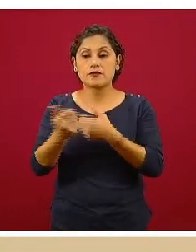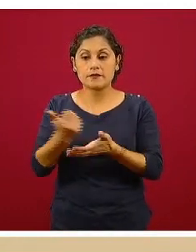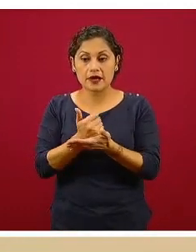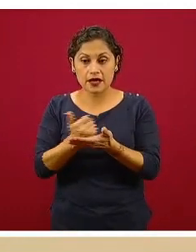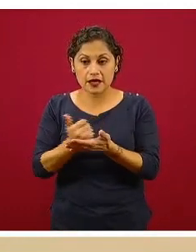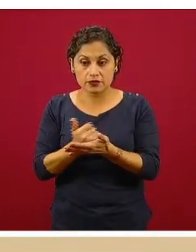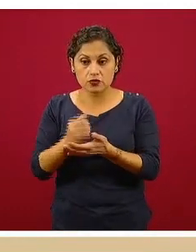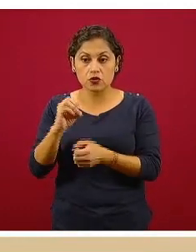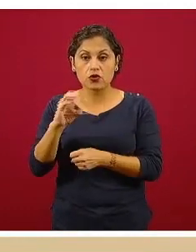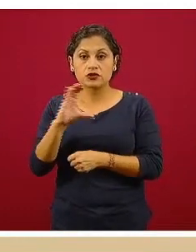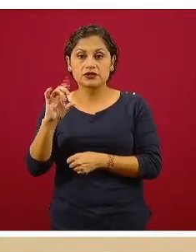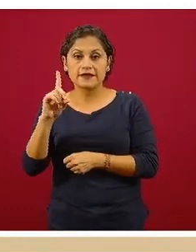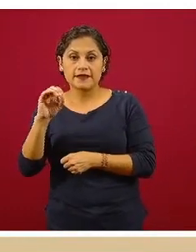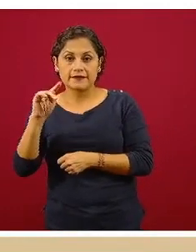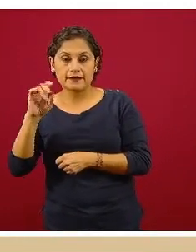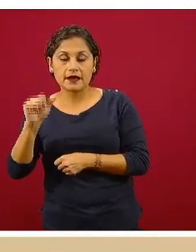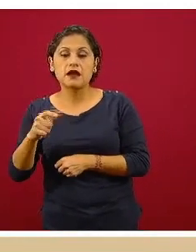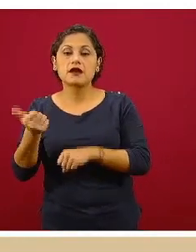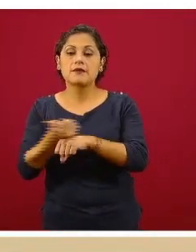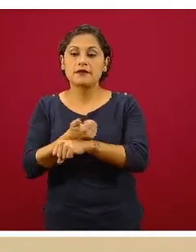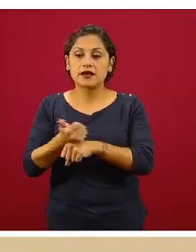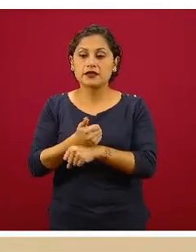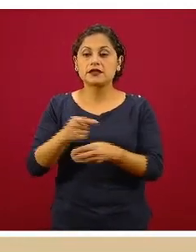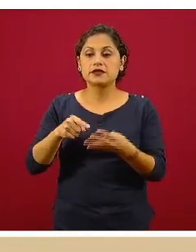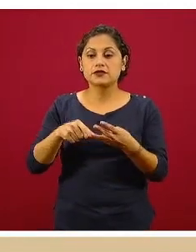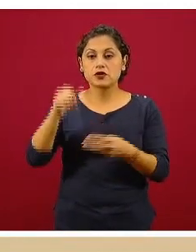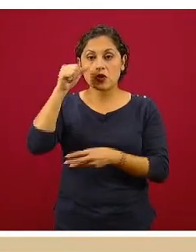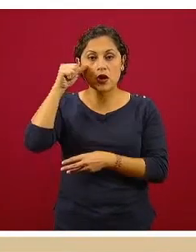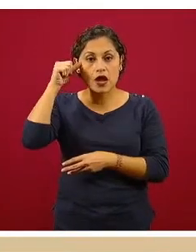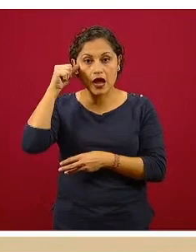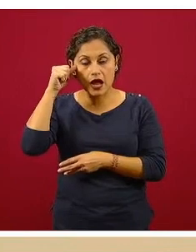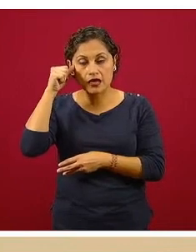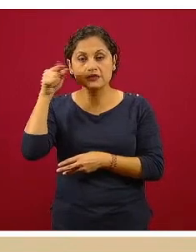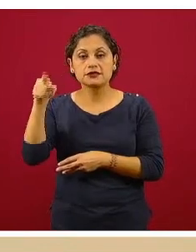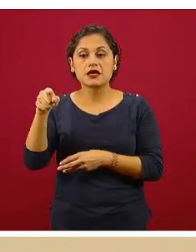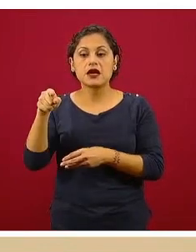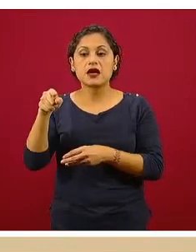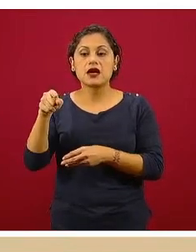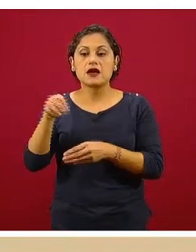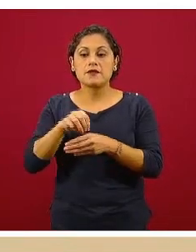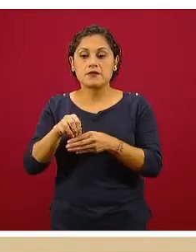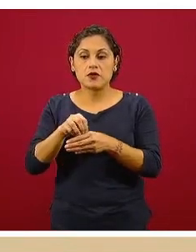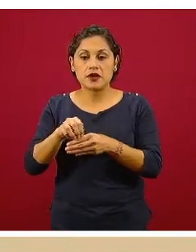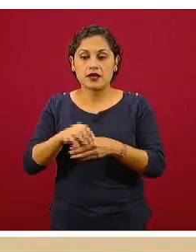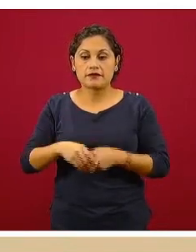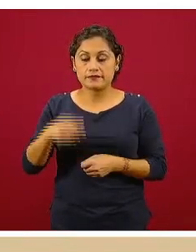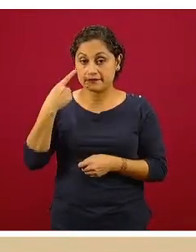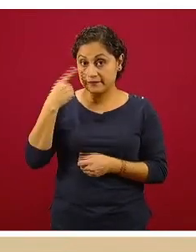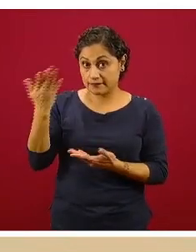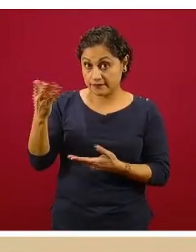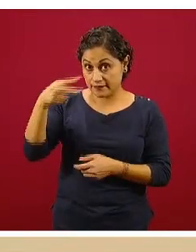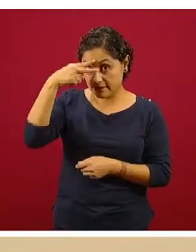en amarillo y Asia suroriental en morado. Y aquí está México.